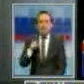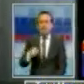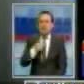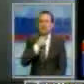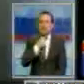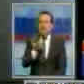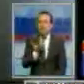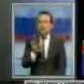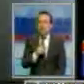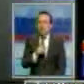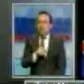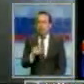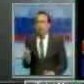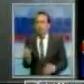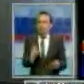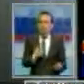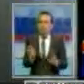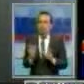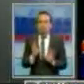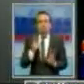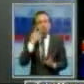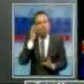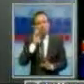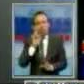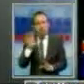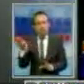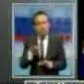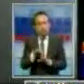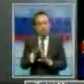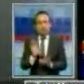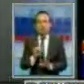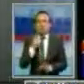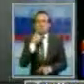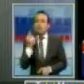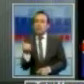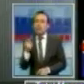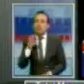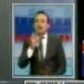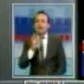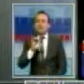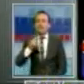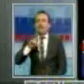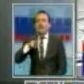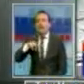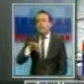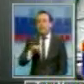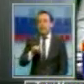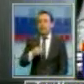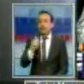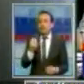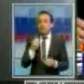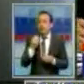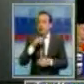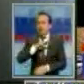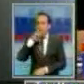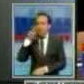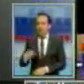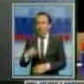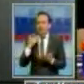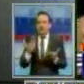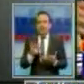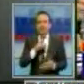poner la pata afuera, creo que no sería una buena jugada. Felipe Alboy, ¿es bueno o malo el Partido Comunista? Es que yo creo que ¿cómo va a ser la convivencia con la democracia cristiana que en un minuto el